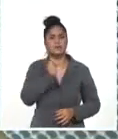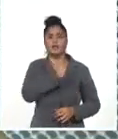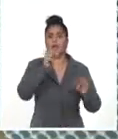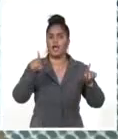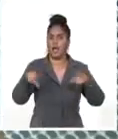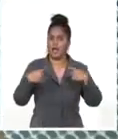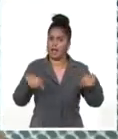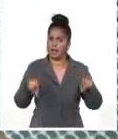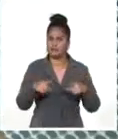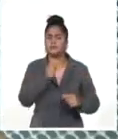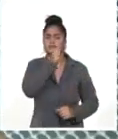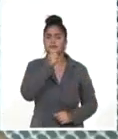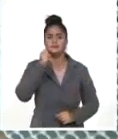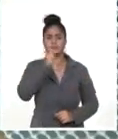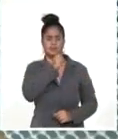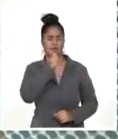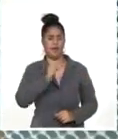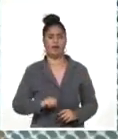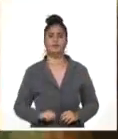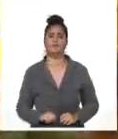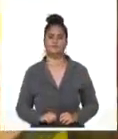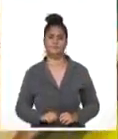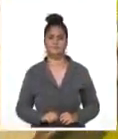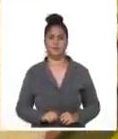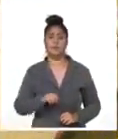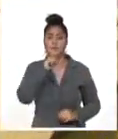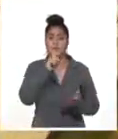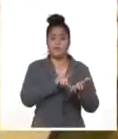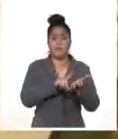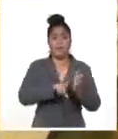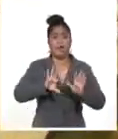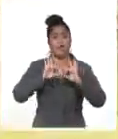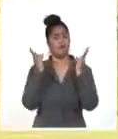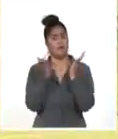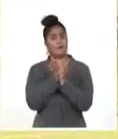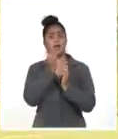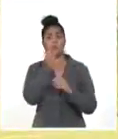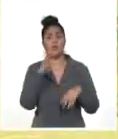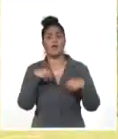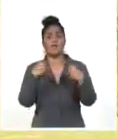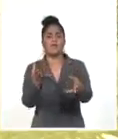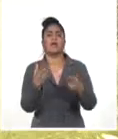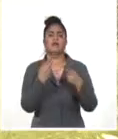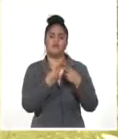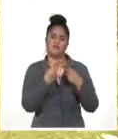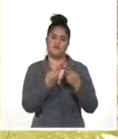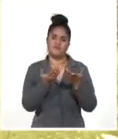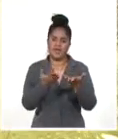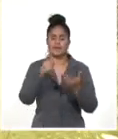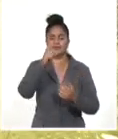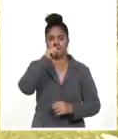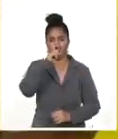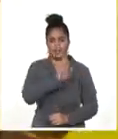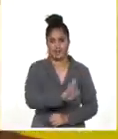manifiesta bien solo y darle un poco más de confianza. Además, quiero aprovechar la oportunidad